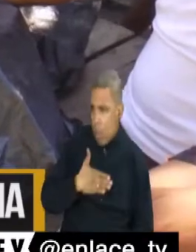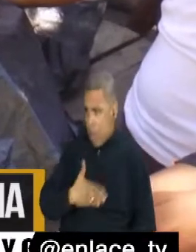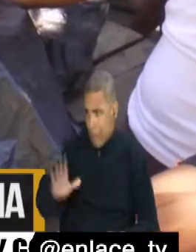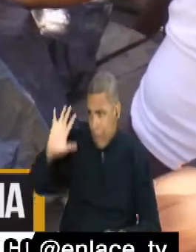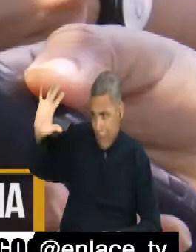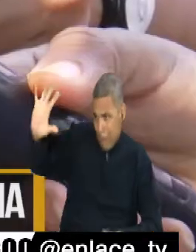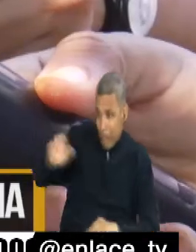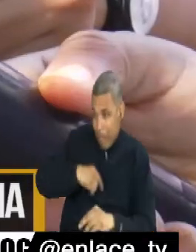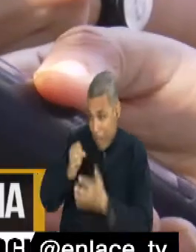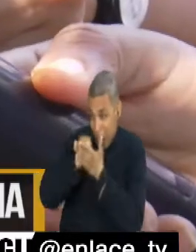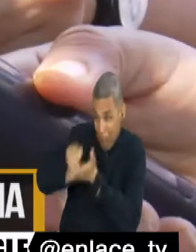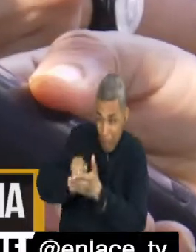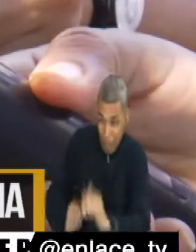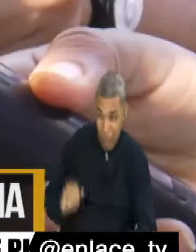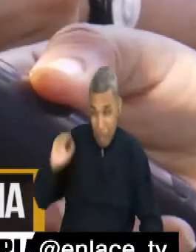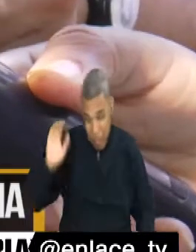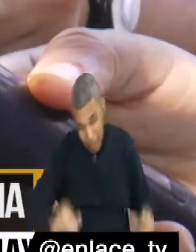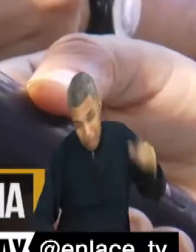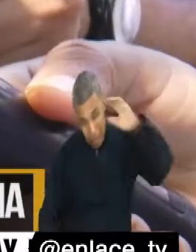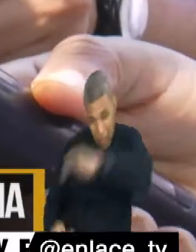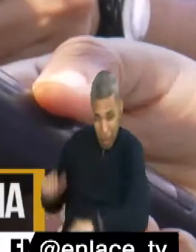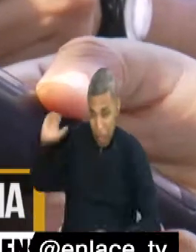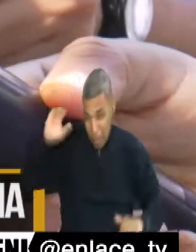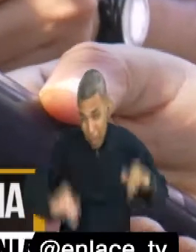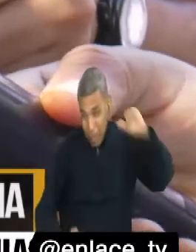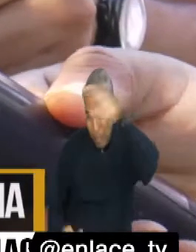la corriente. Y él vio que